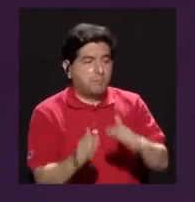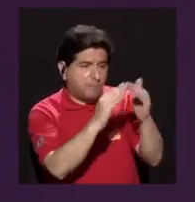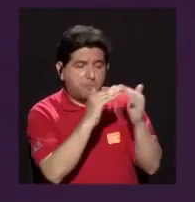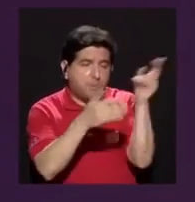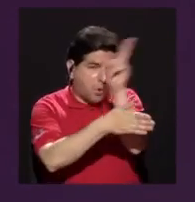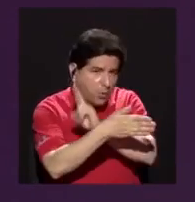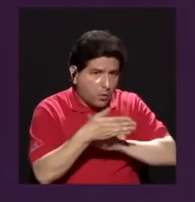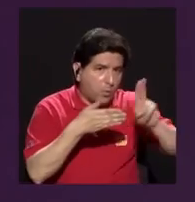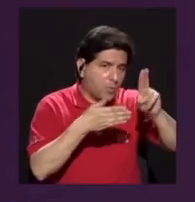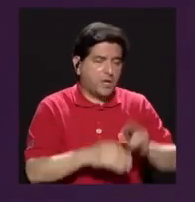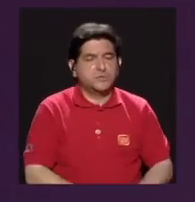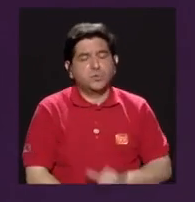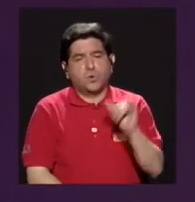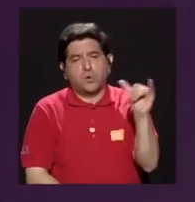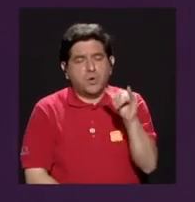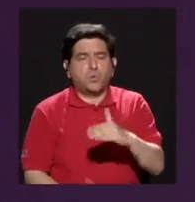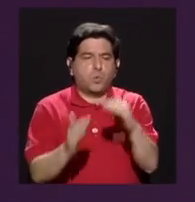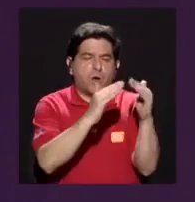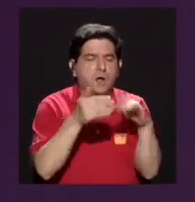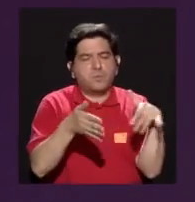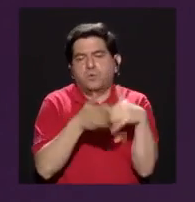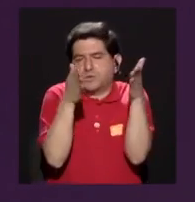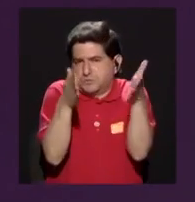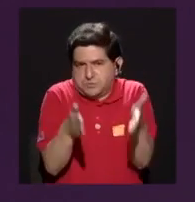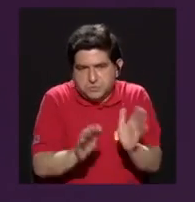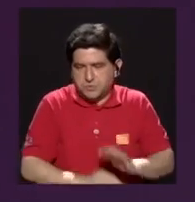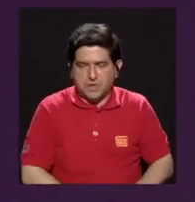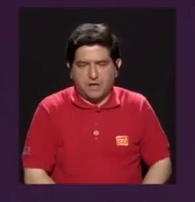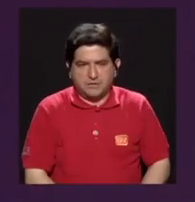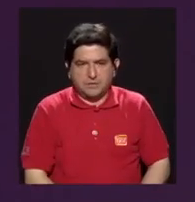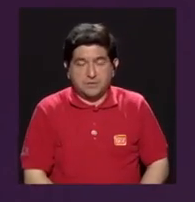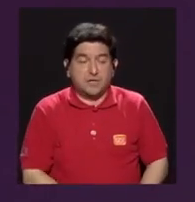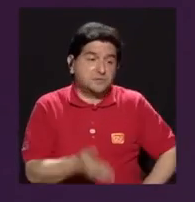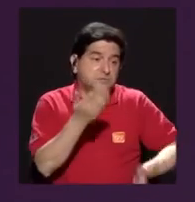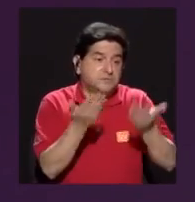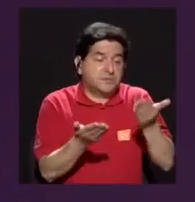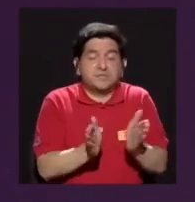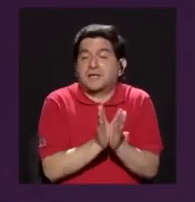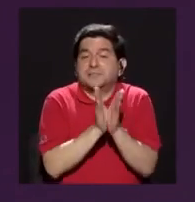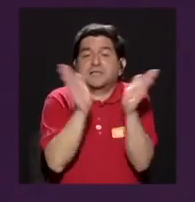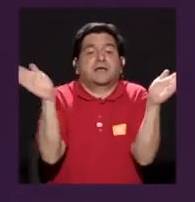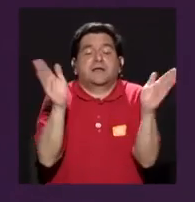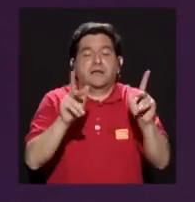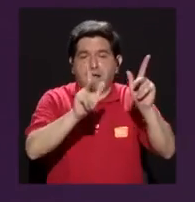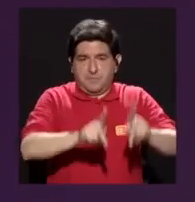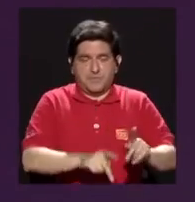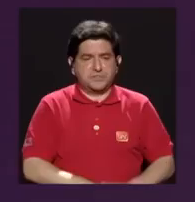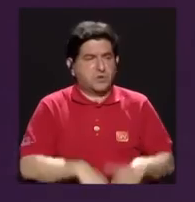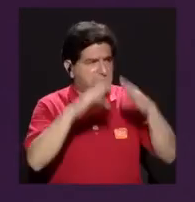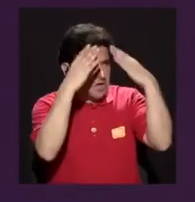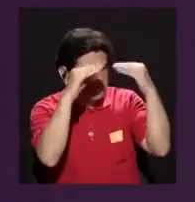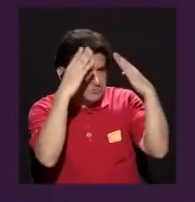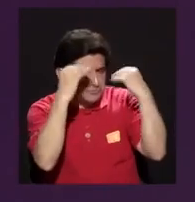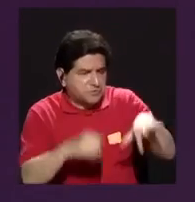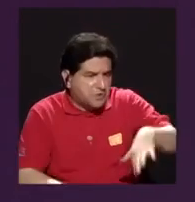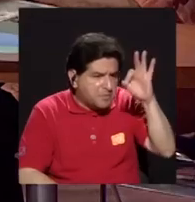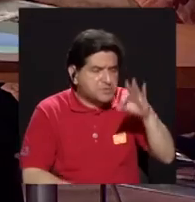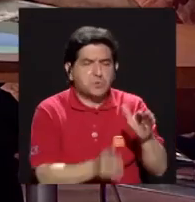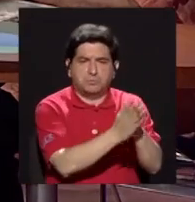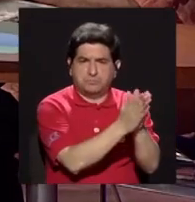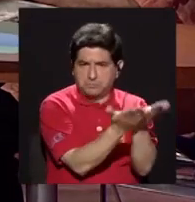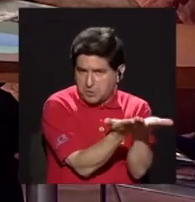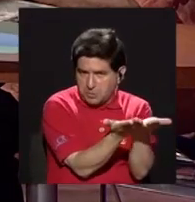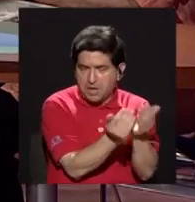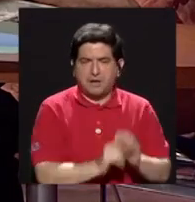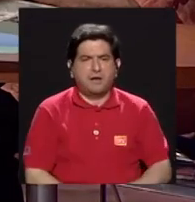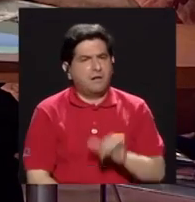universitaria como población estudiantil población al público en general que ofrece información sobre manuales